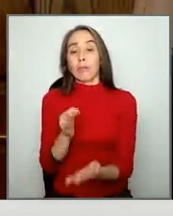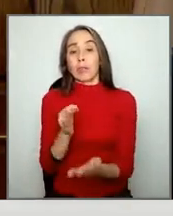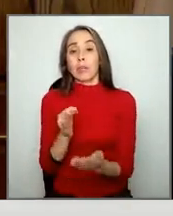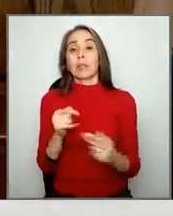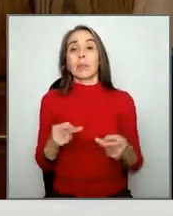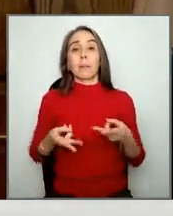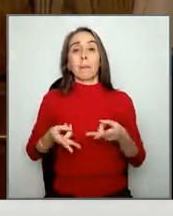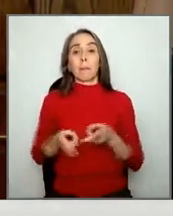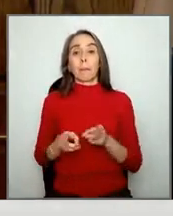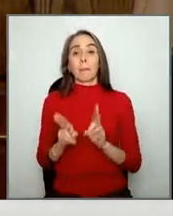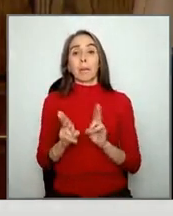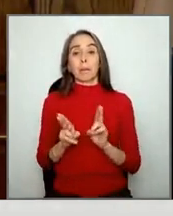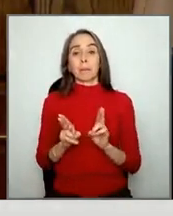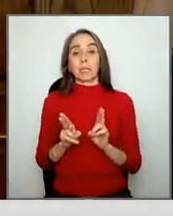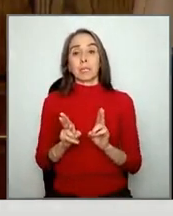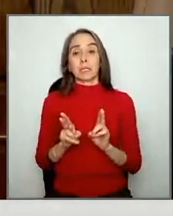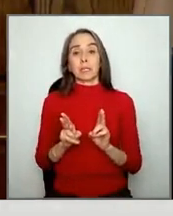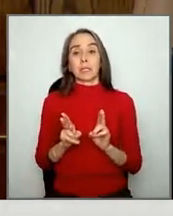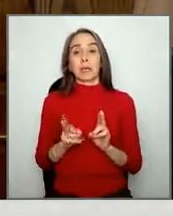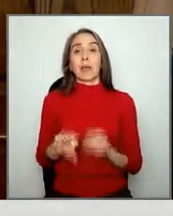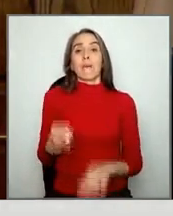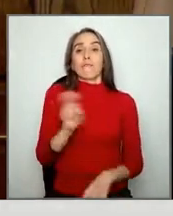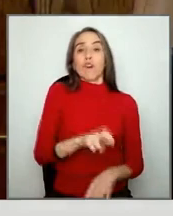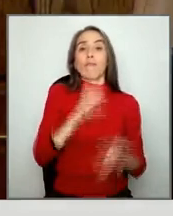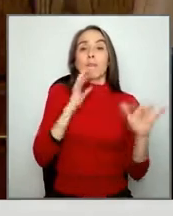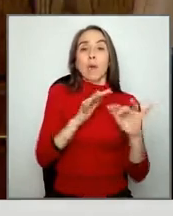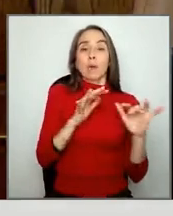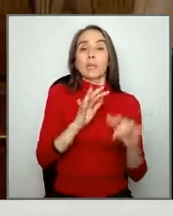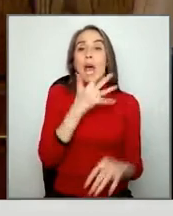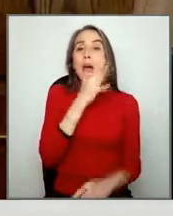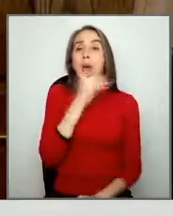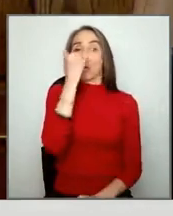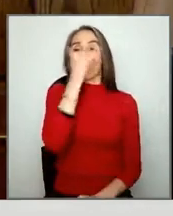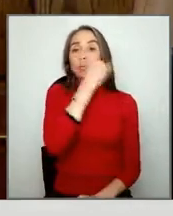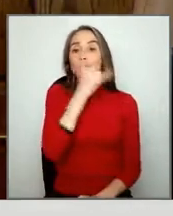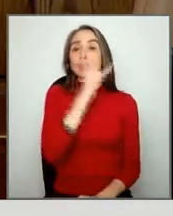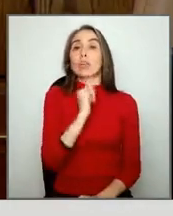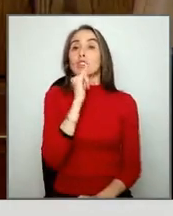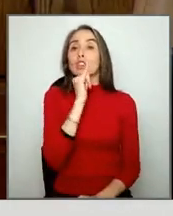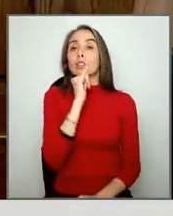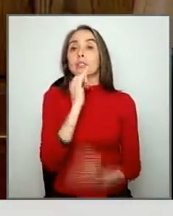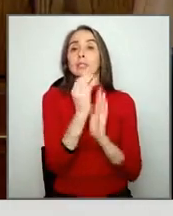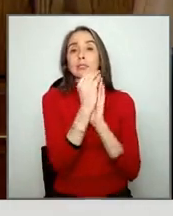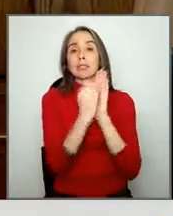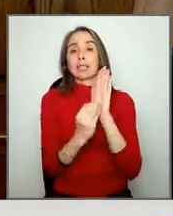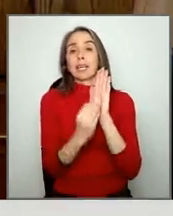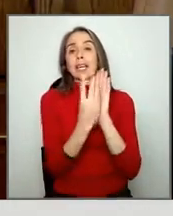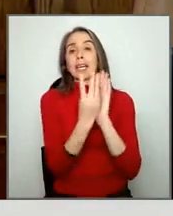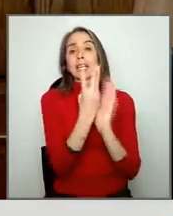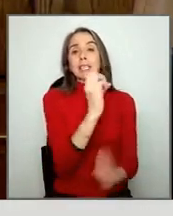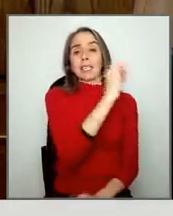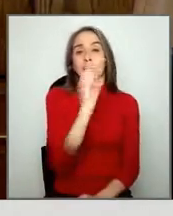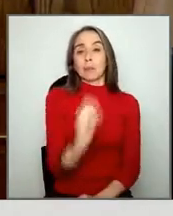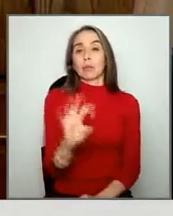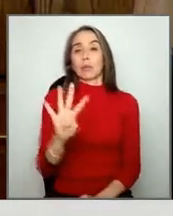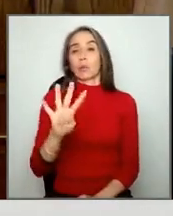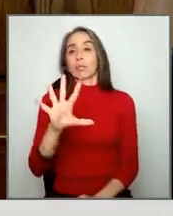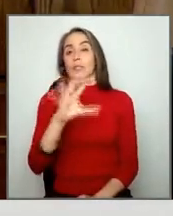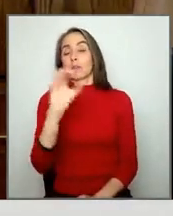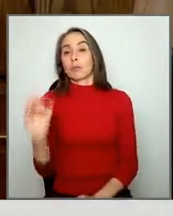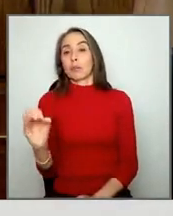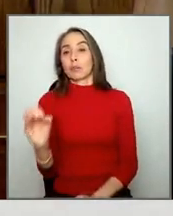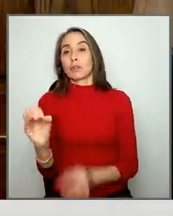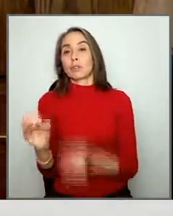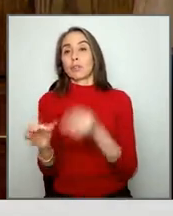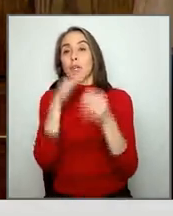poder reutilizar mejor estas aguas yo no sé si los números del 30 al 45% que se han dado